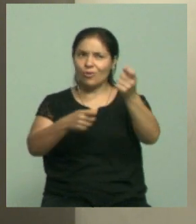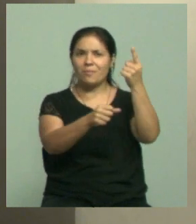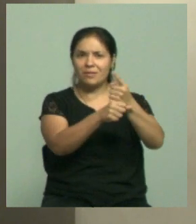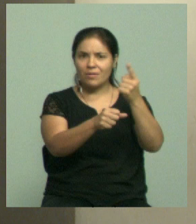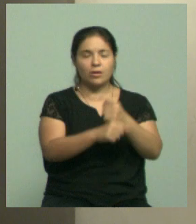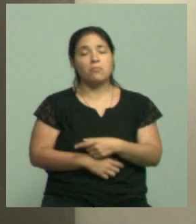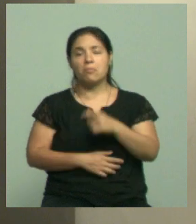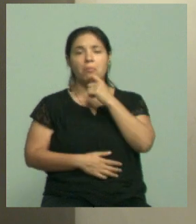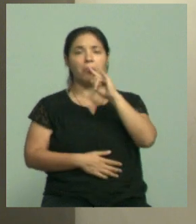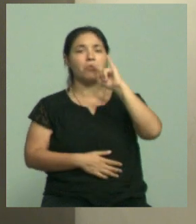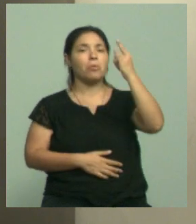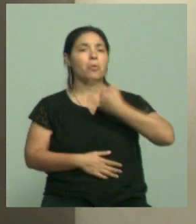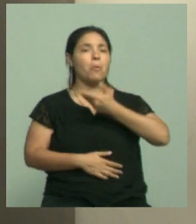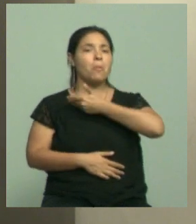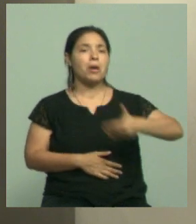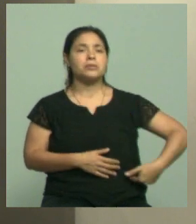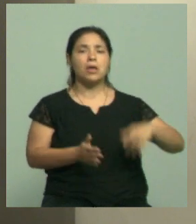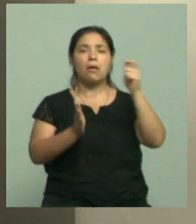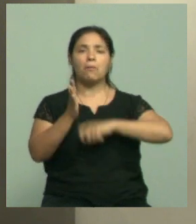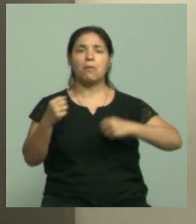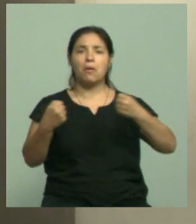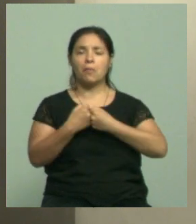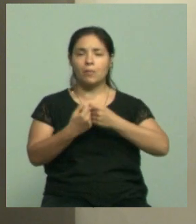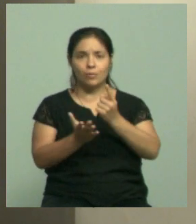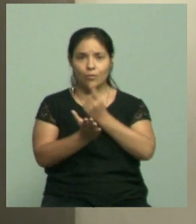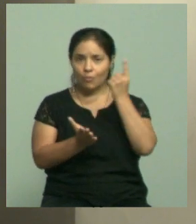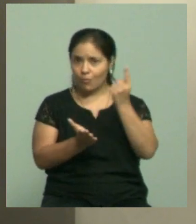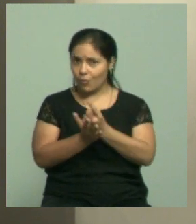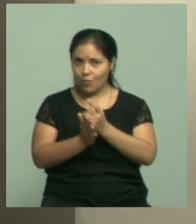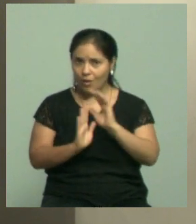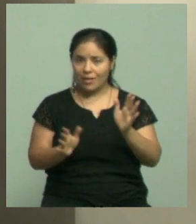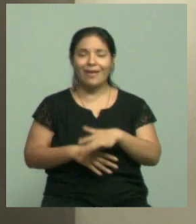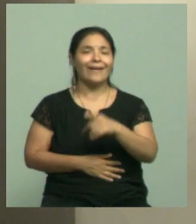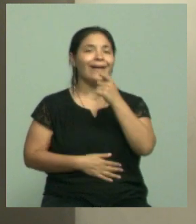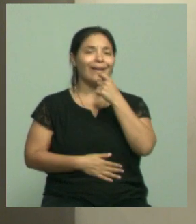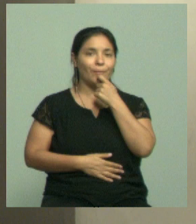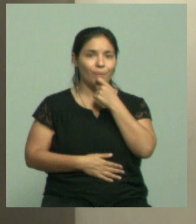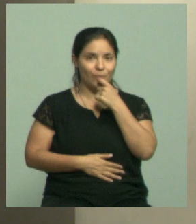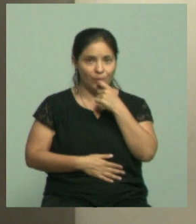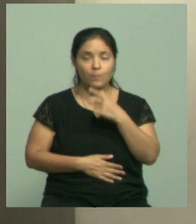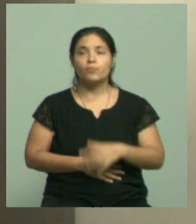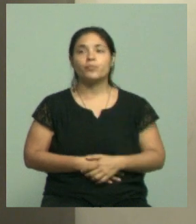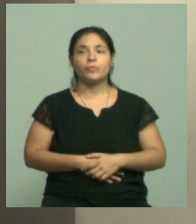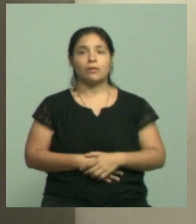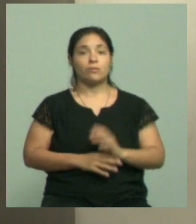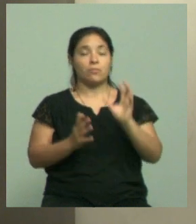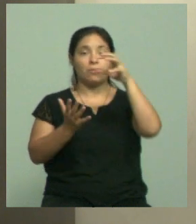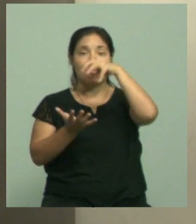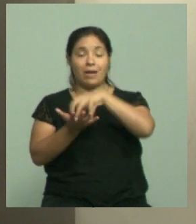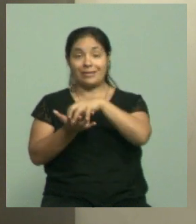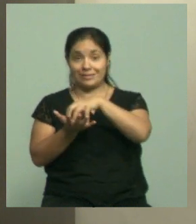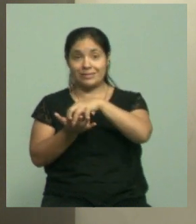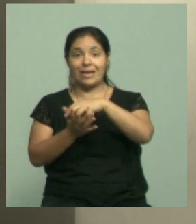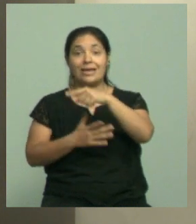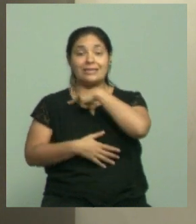del presidente el firmar ese tipo de acuerdos. De hecho, un muy buen ejemplo de ello es la base sobre la cual, la